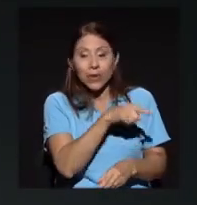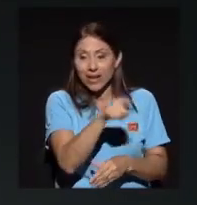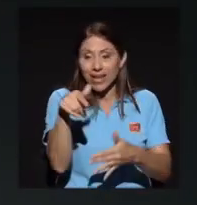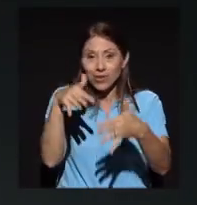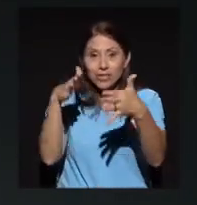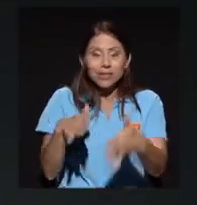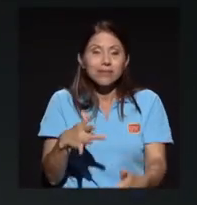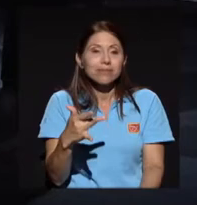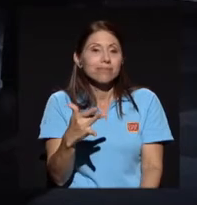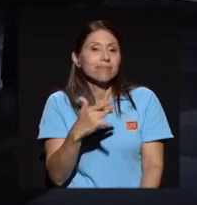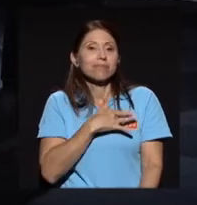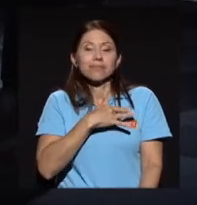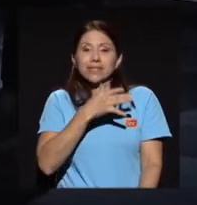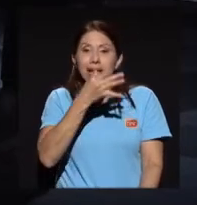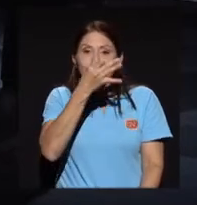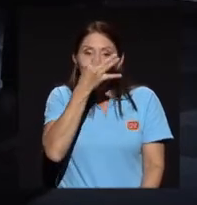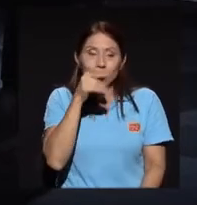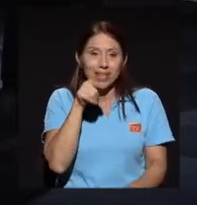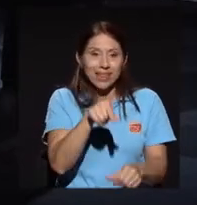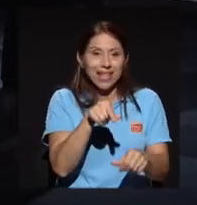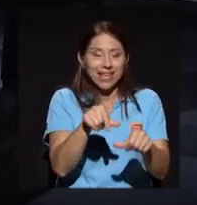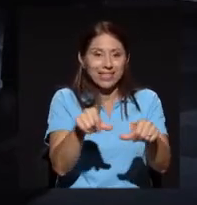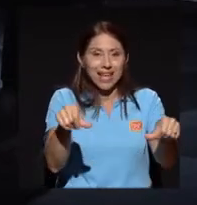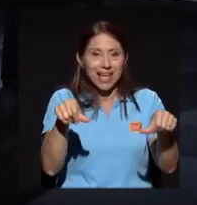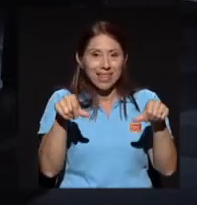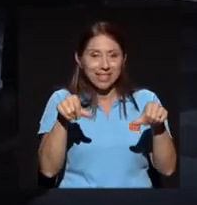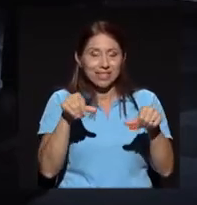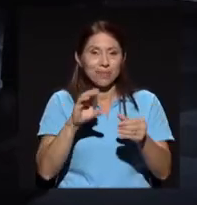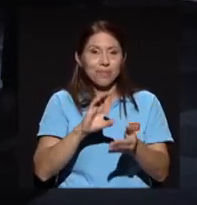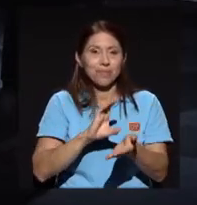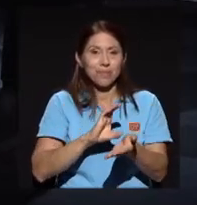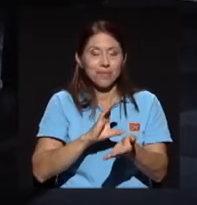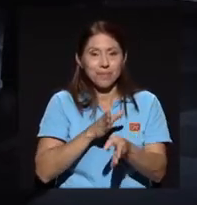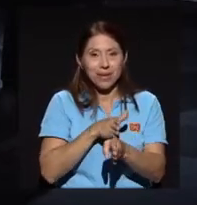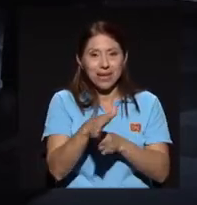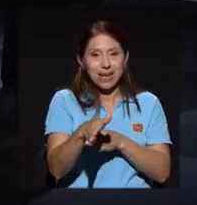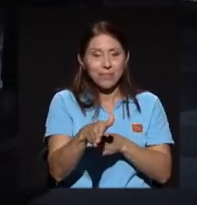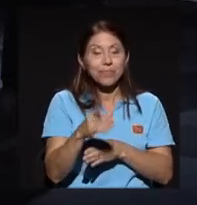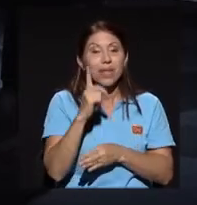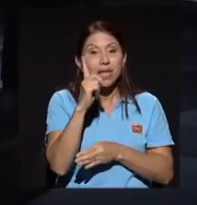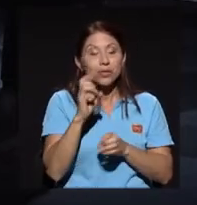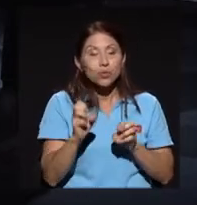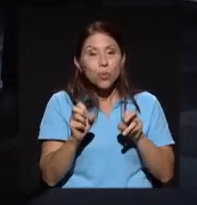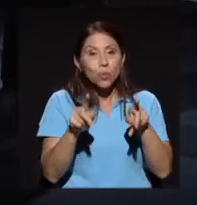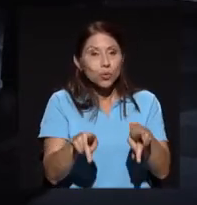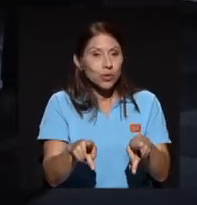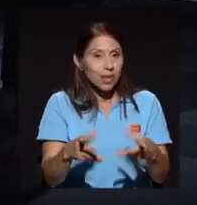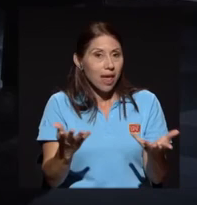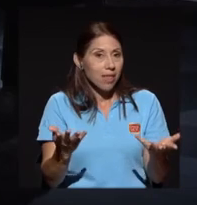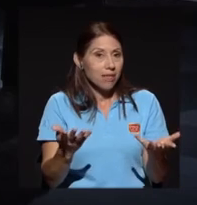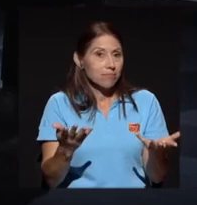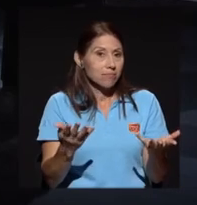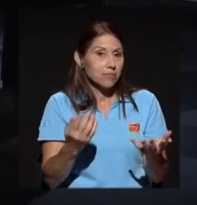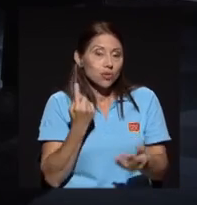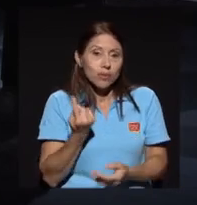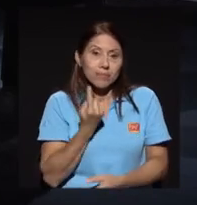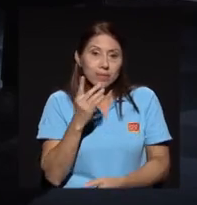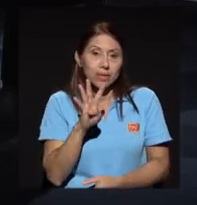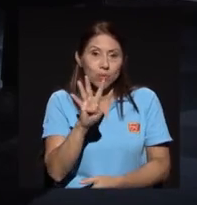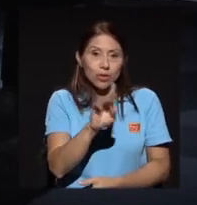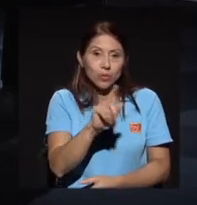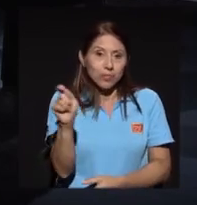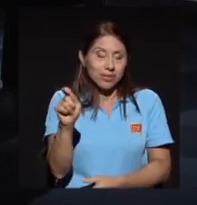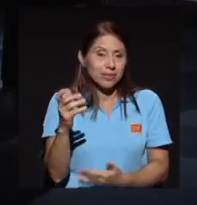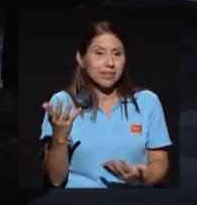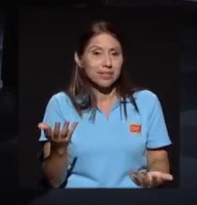de la disciplina, ¿no? Porque, y es una oportunidad que dura 4 meses, eso es lo que dura un